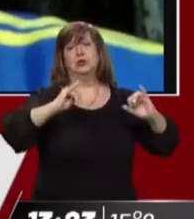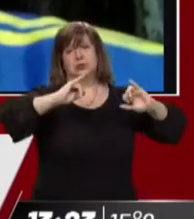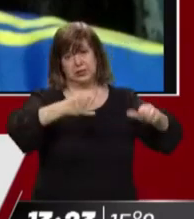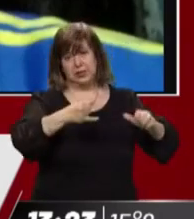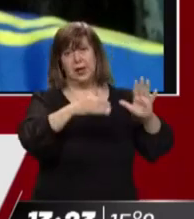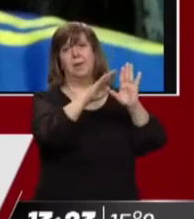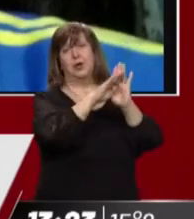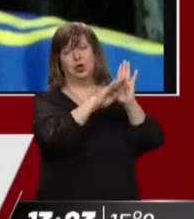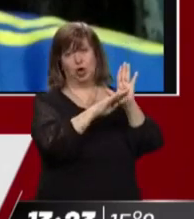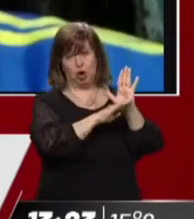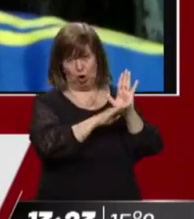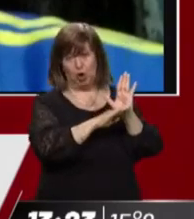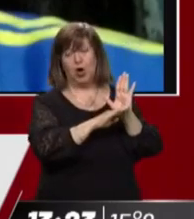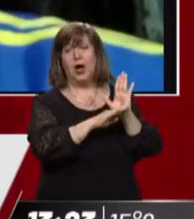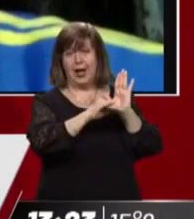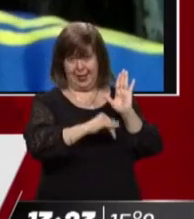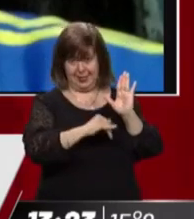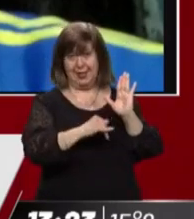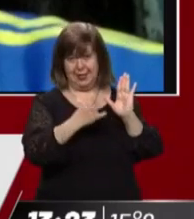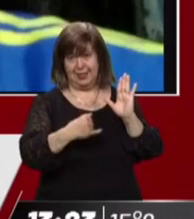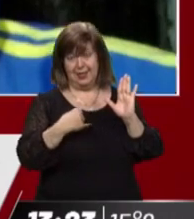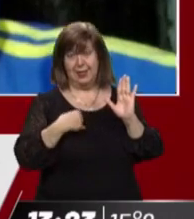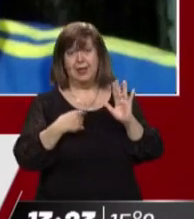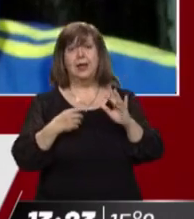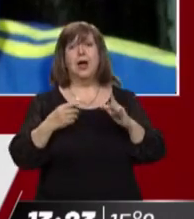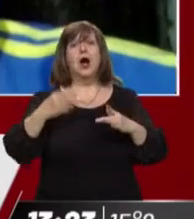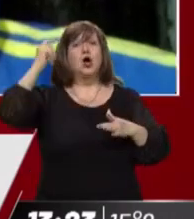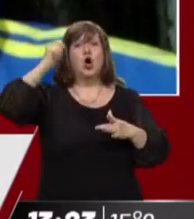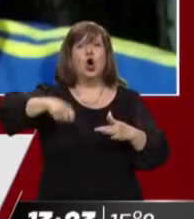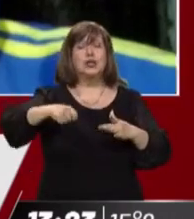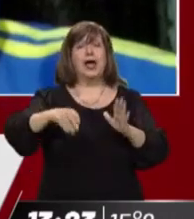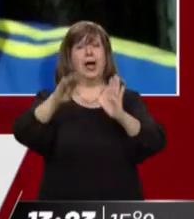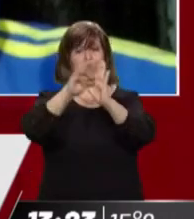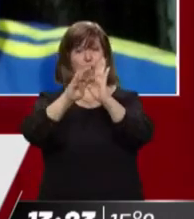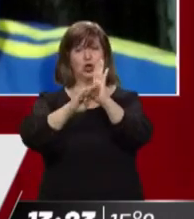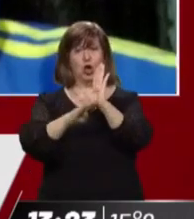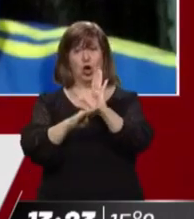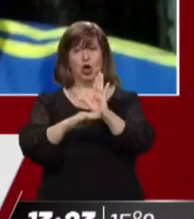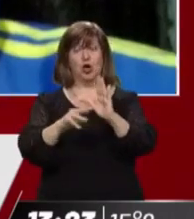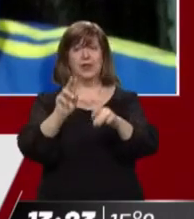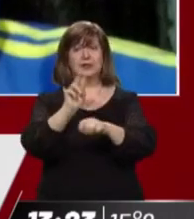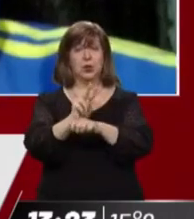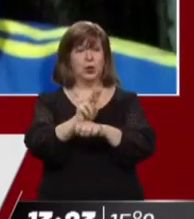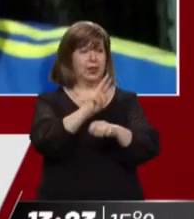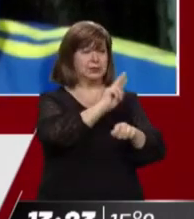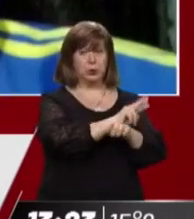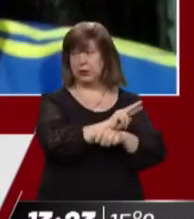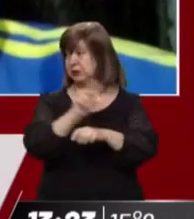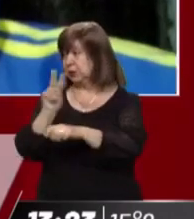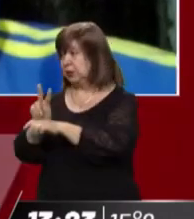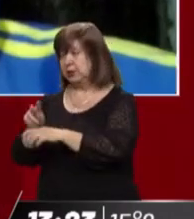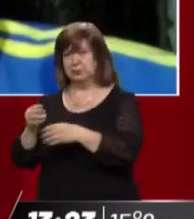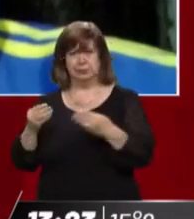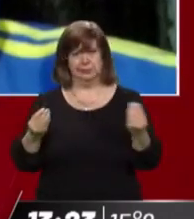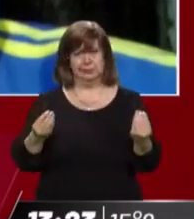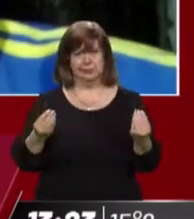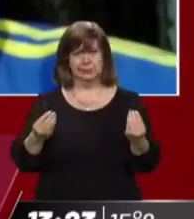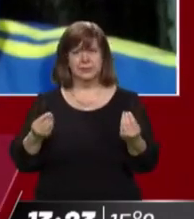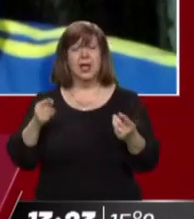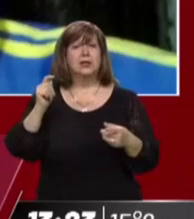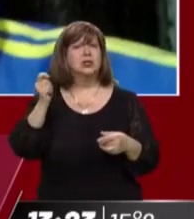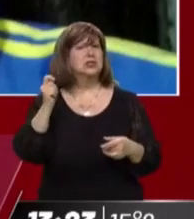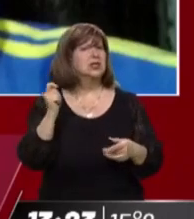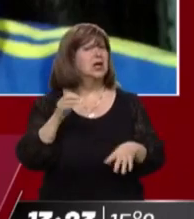para ingresar al edificio nuestro y la corte También acá pero para el público el responsable sería un jefe de